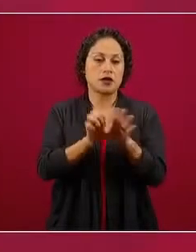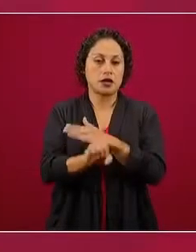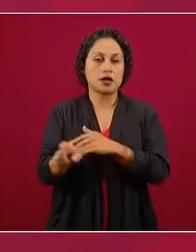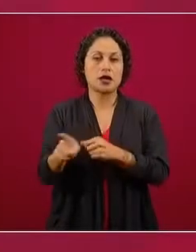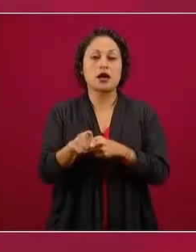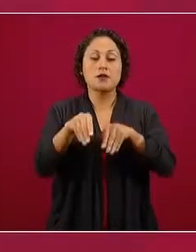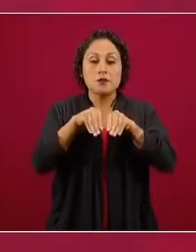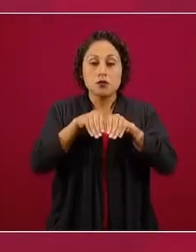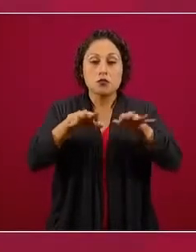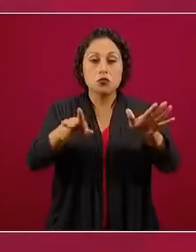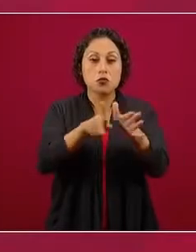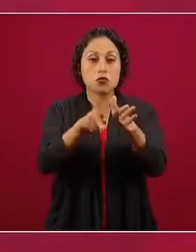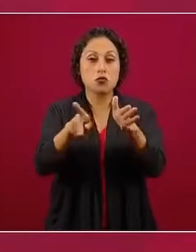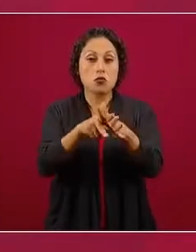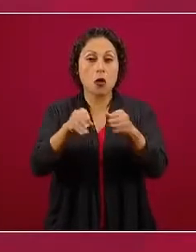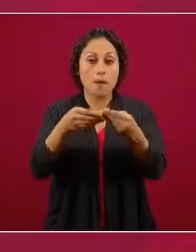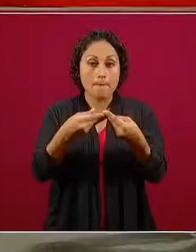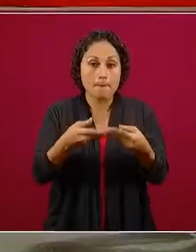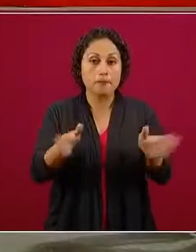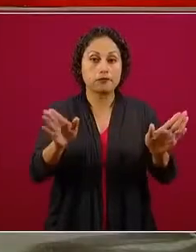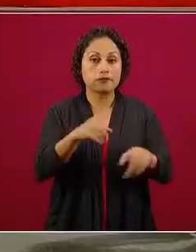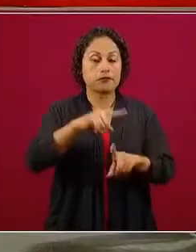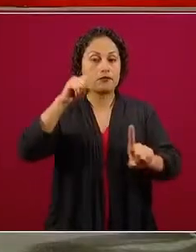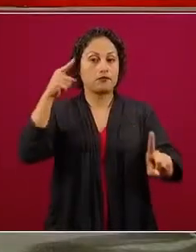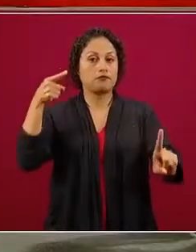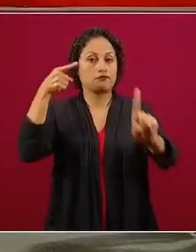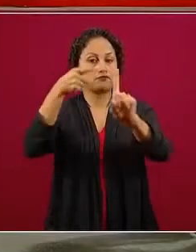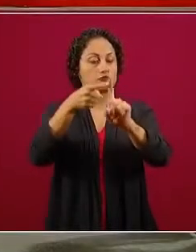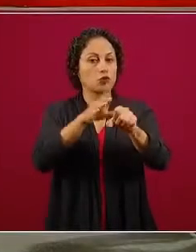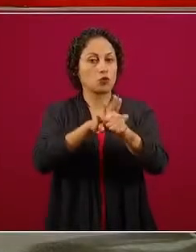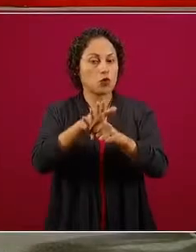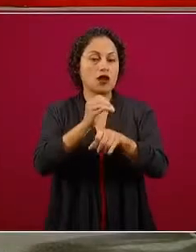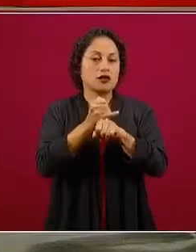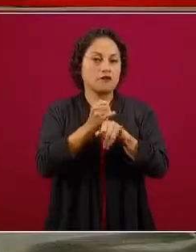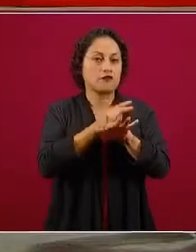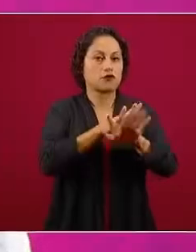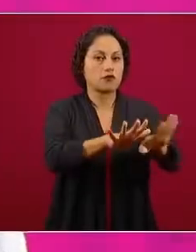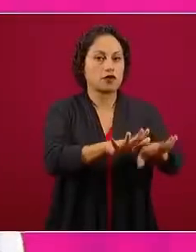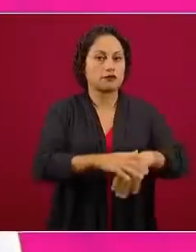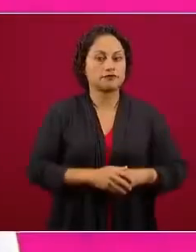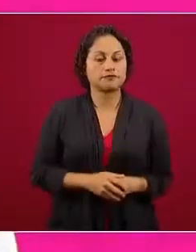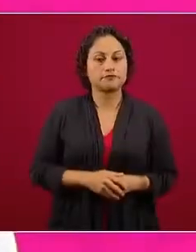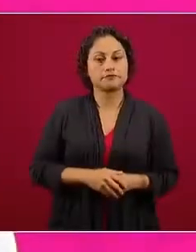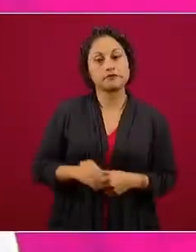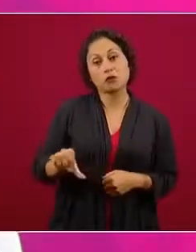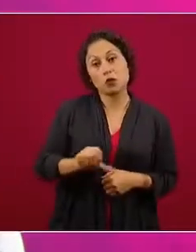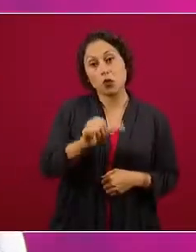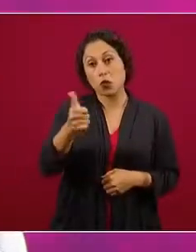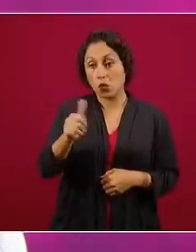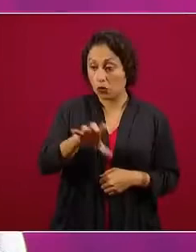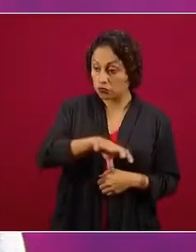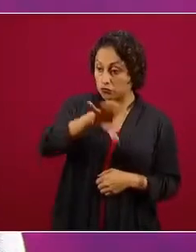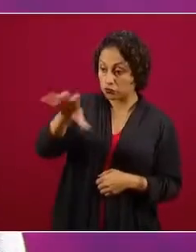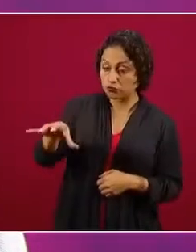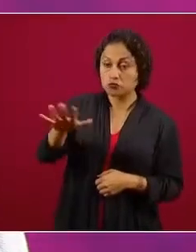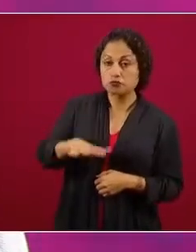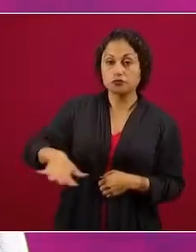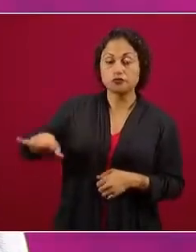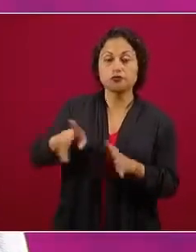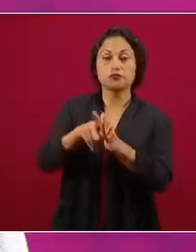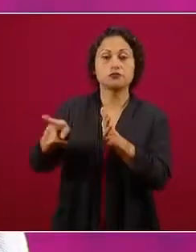el énfasis de la misión es informar, y luego en los medios